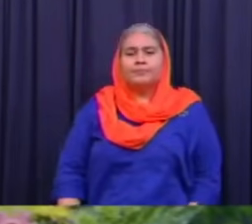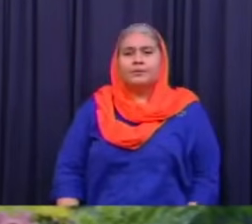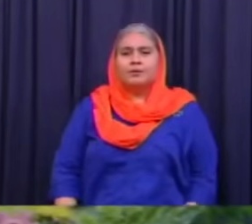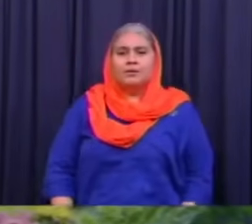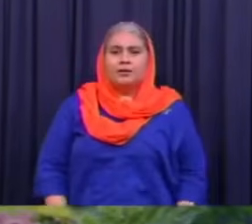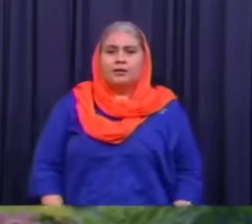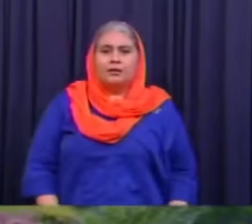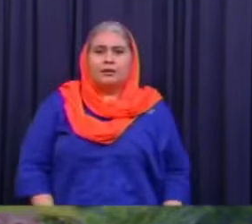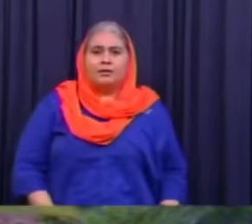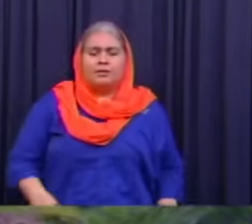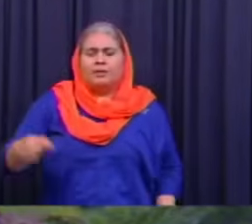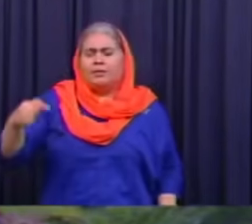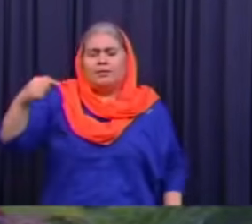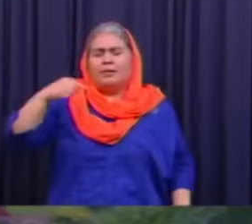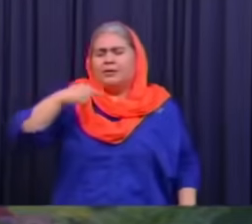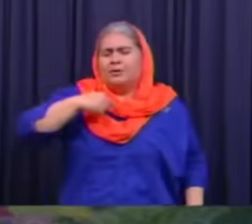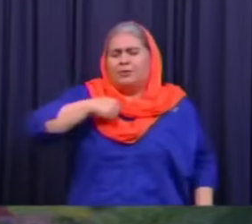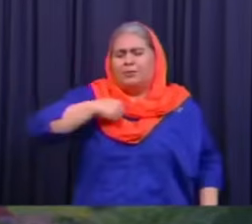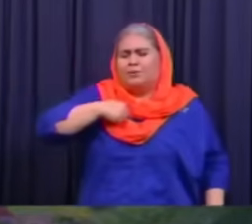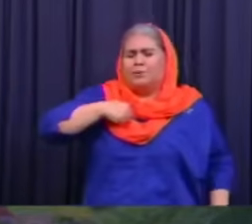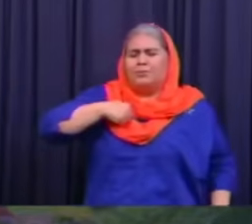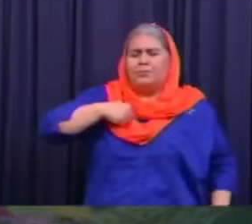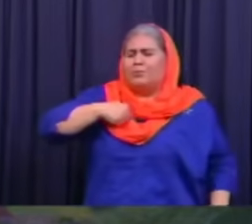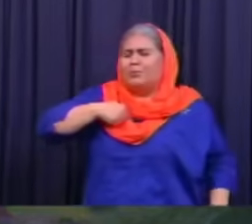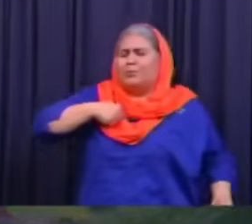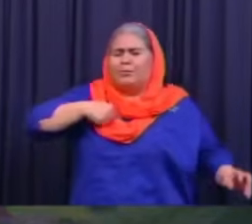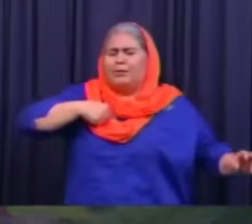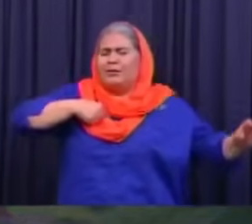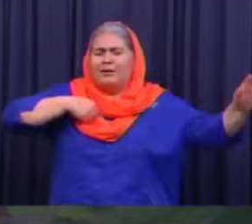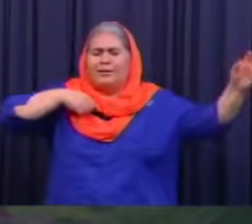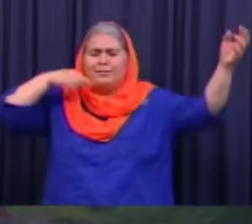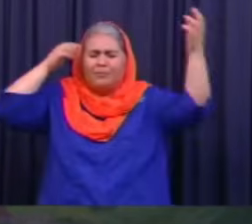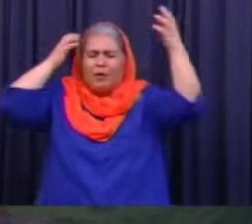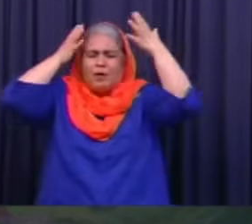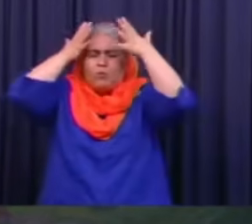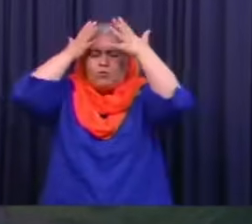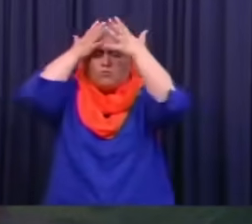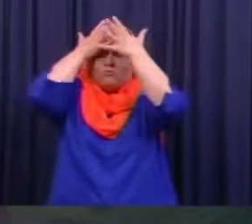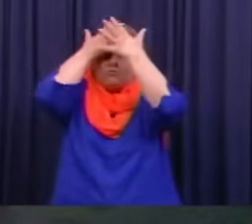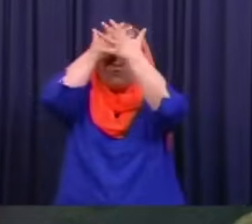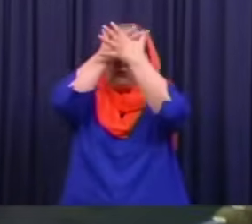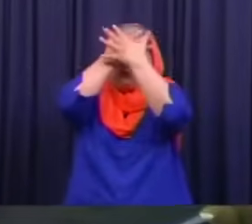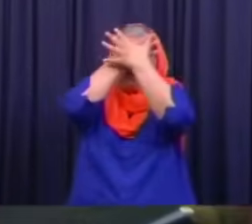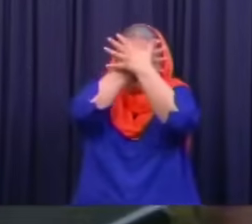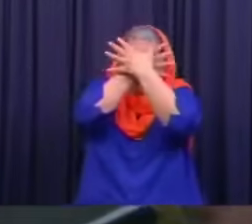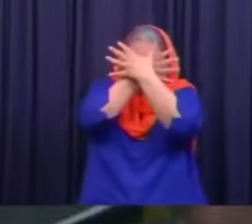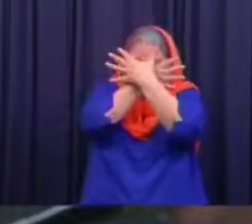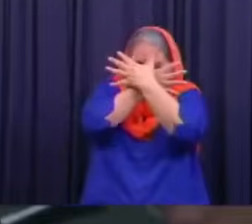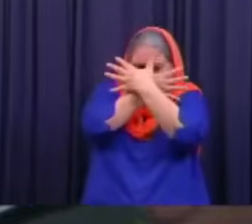escapa si acaso se meuda la pasión de mi